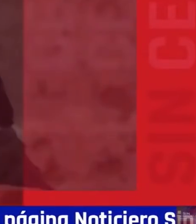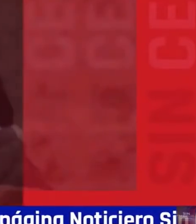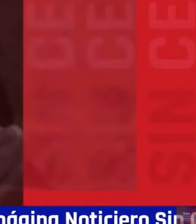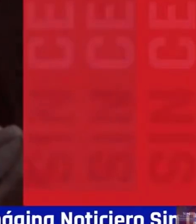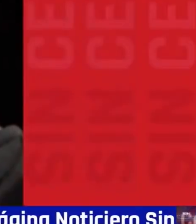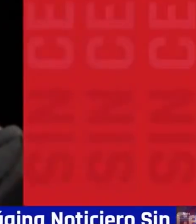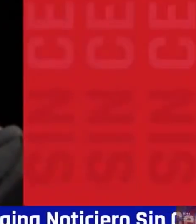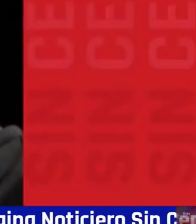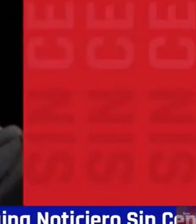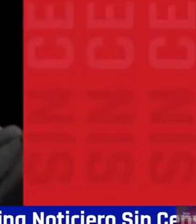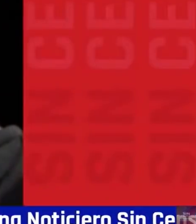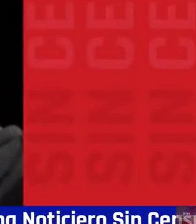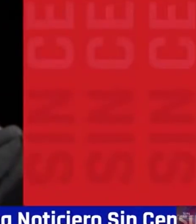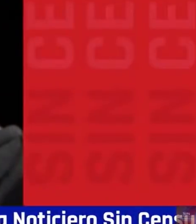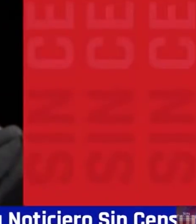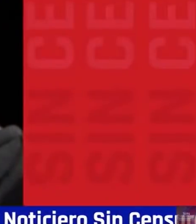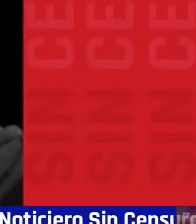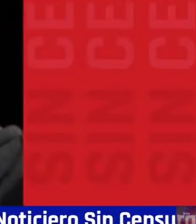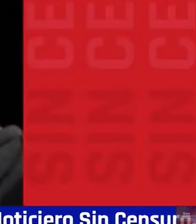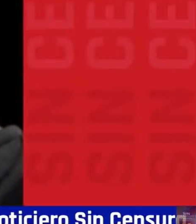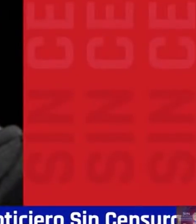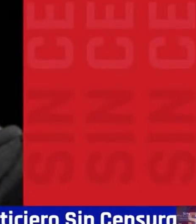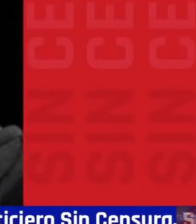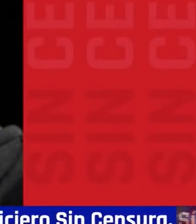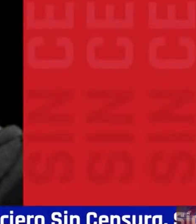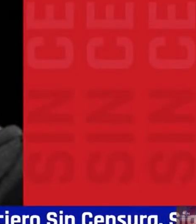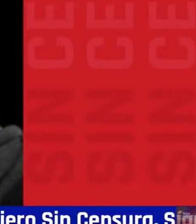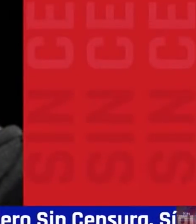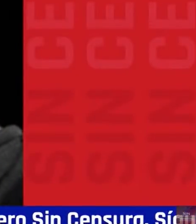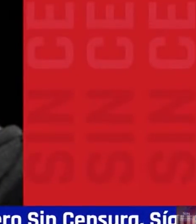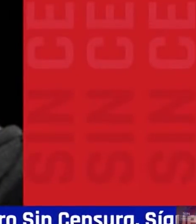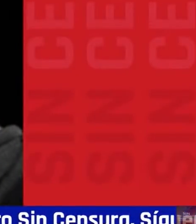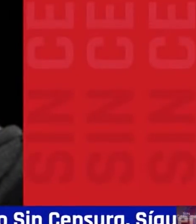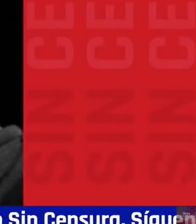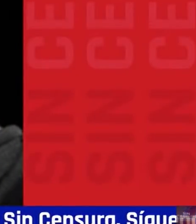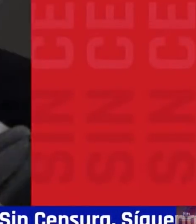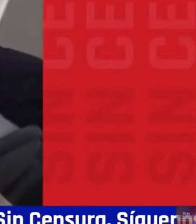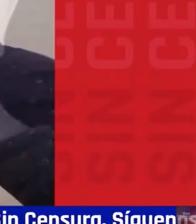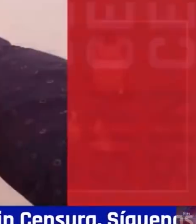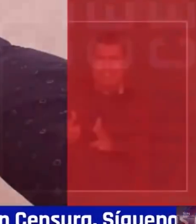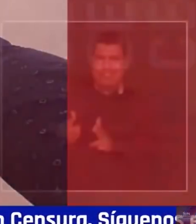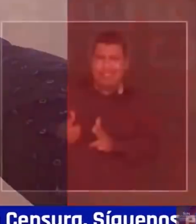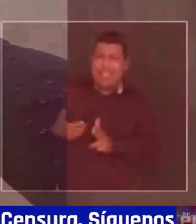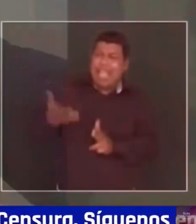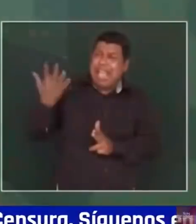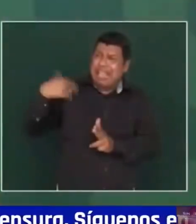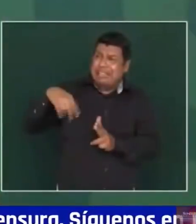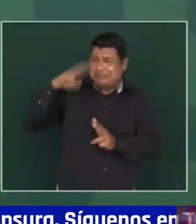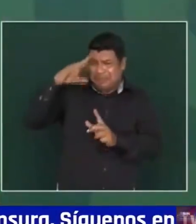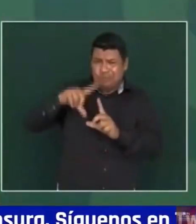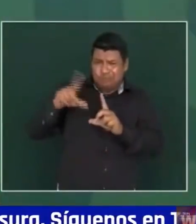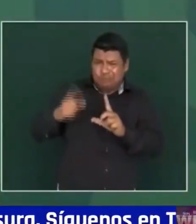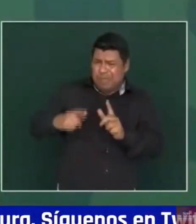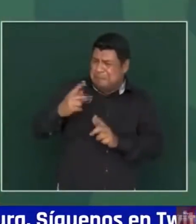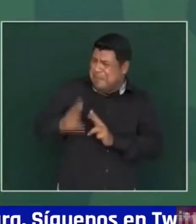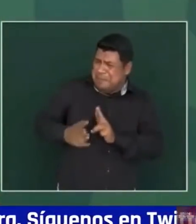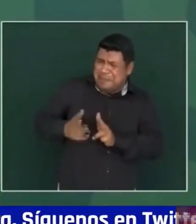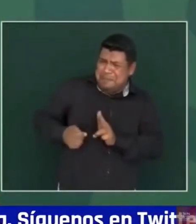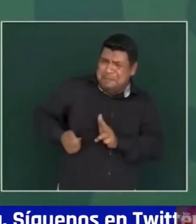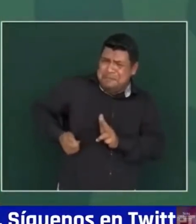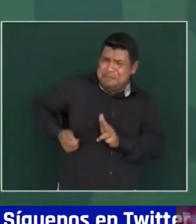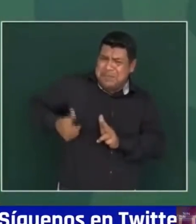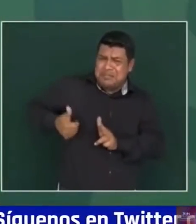López Obrador, quien, repito, dio por extinto al neoliberalismo cuando presenta el Plan Nacional de